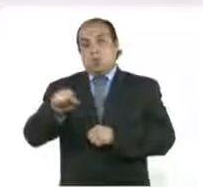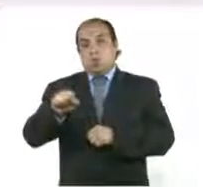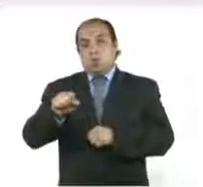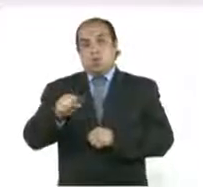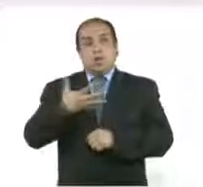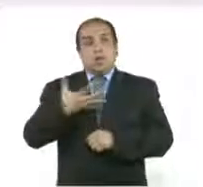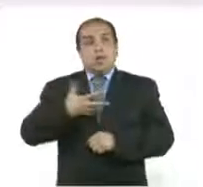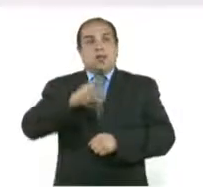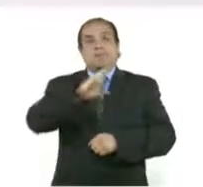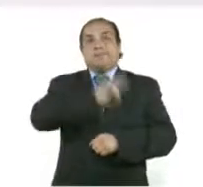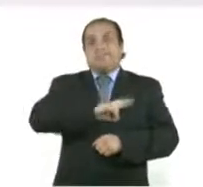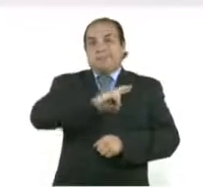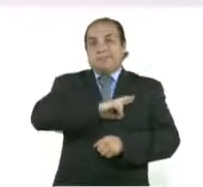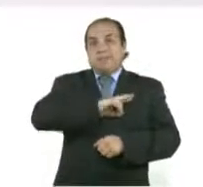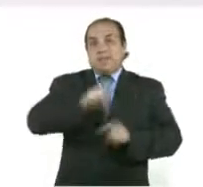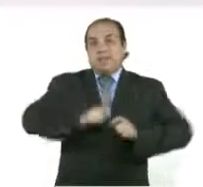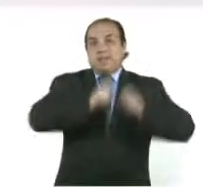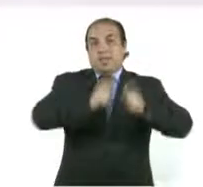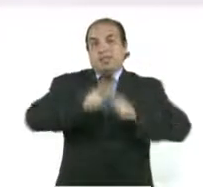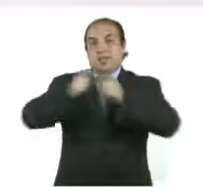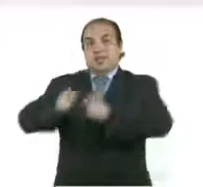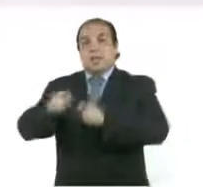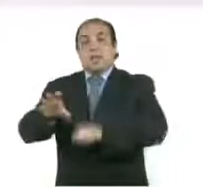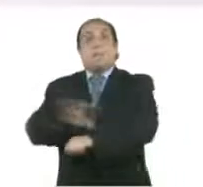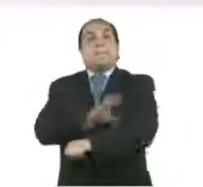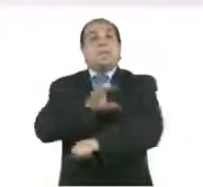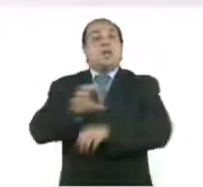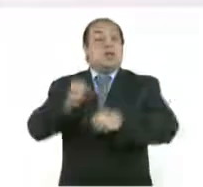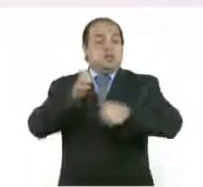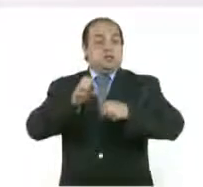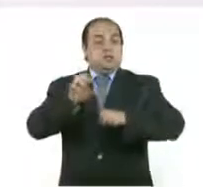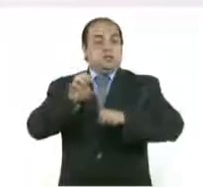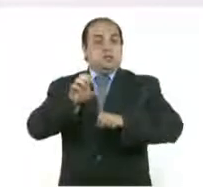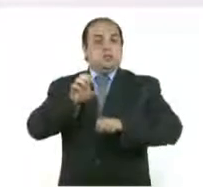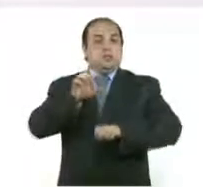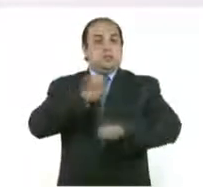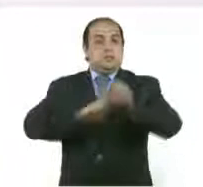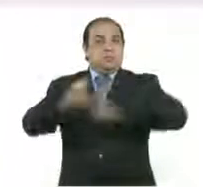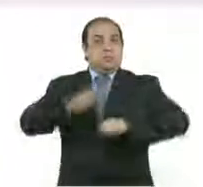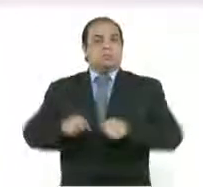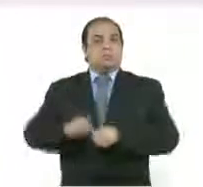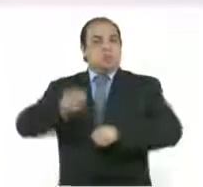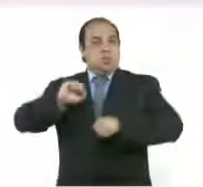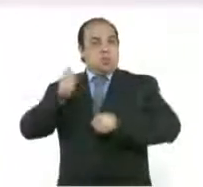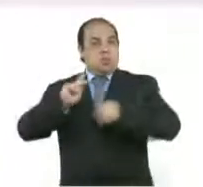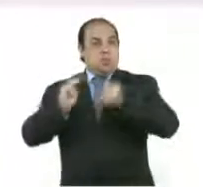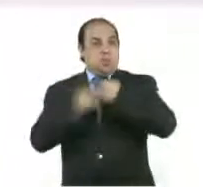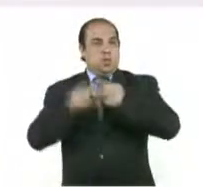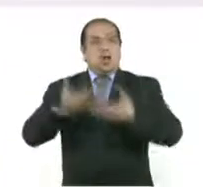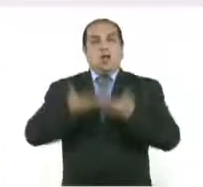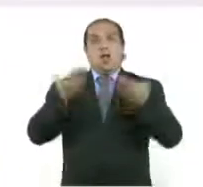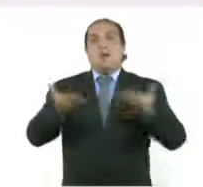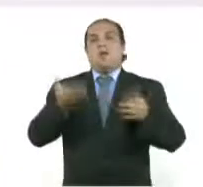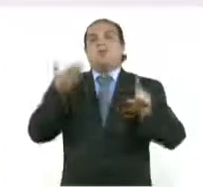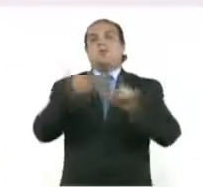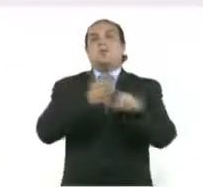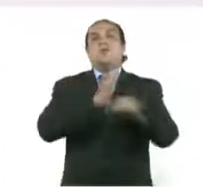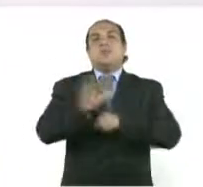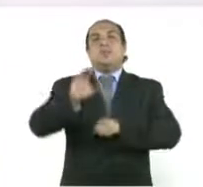empresas extranjeras. Hoy lo que se busca es que de nuevo Comisión Federal de Electricidad